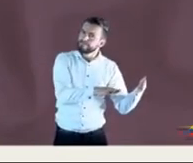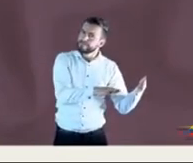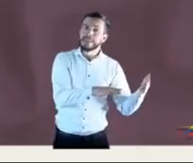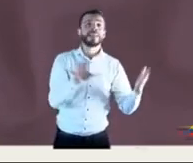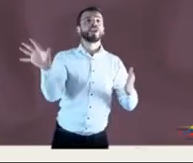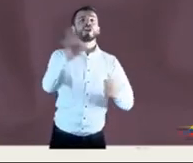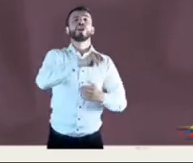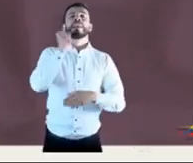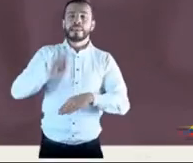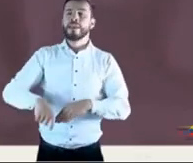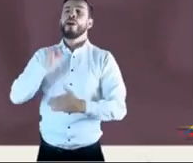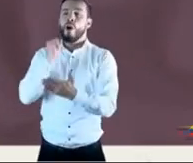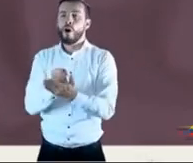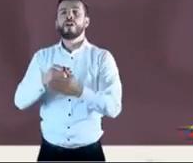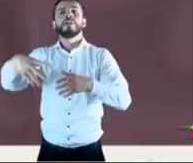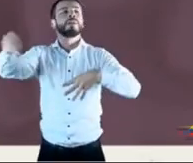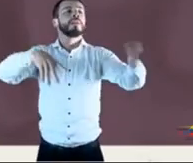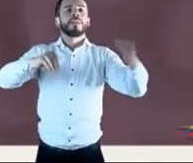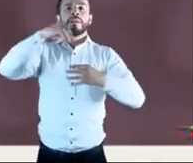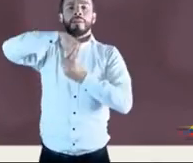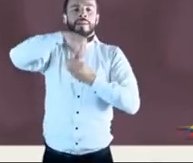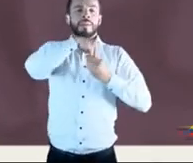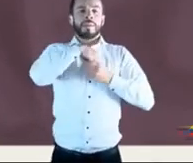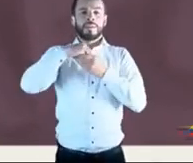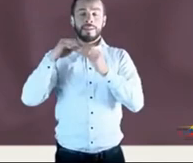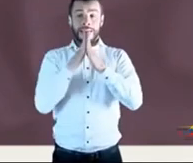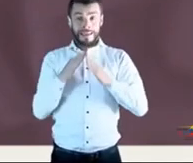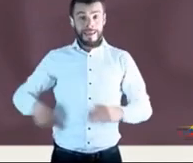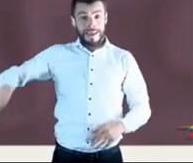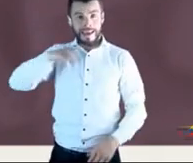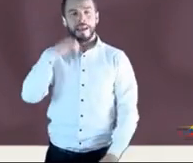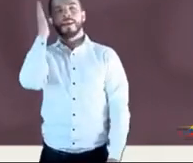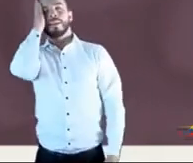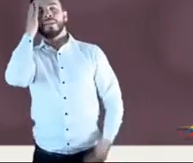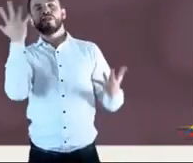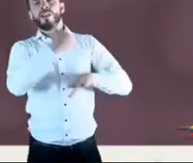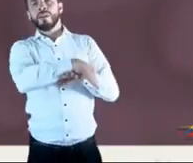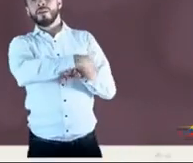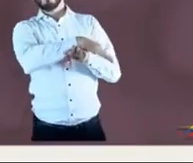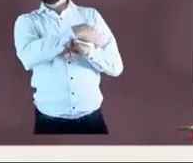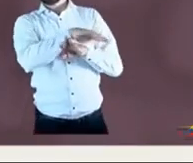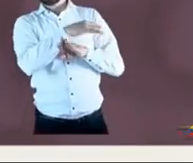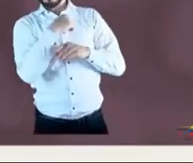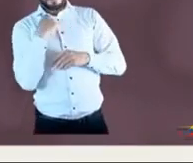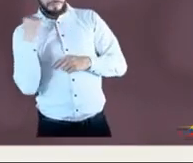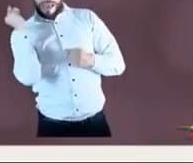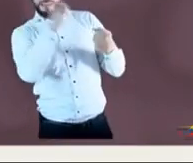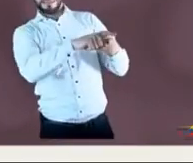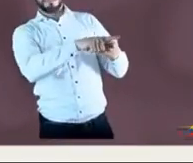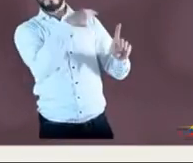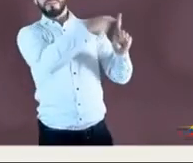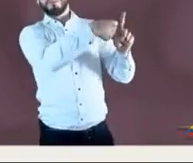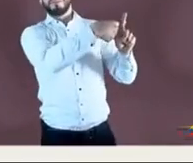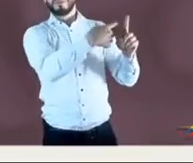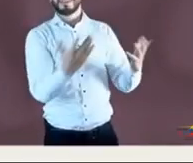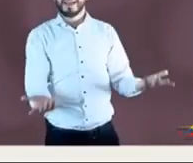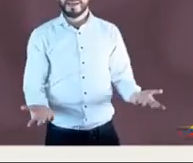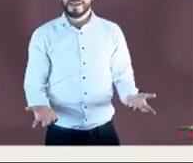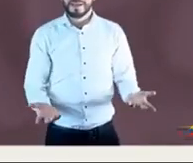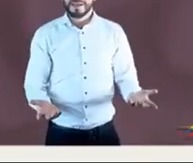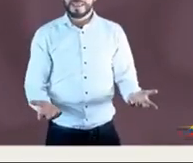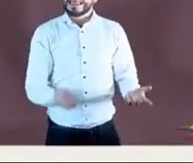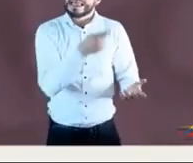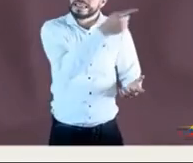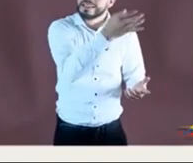aislamiento obligatorio para ubicar a los defensores y defensoras en sus casas. Esta situación aumentó los niveles